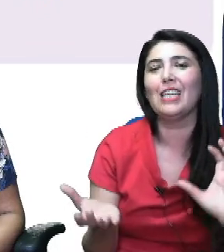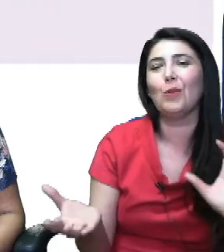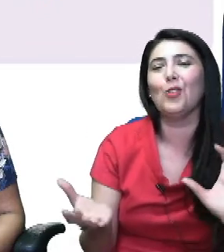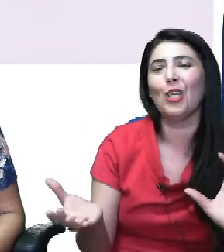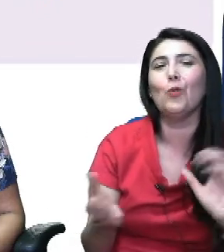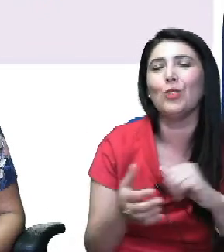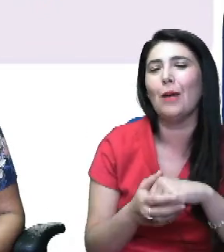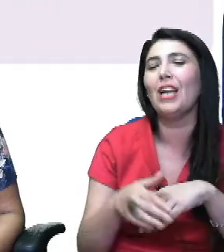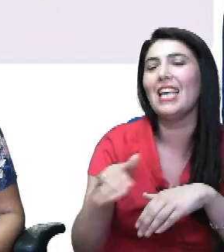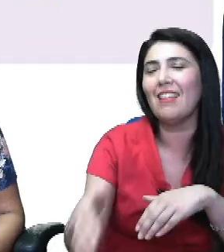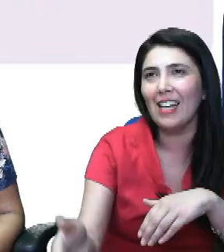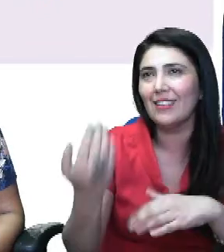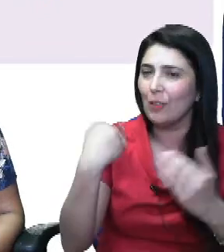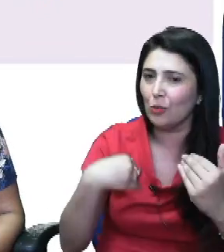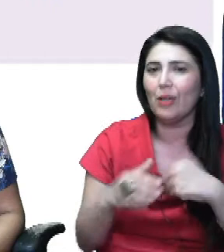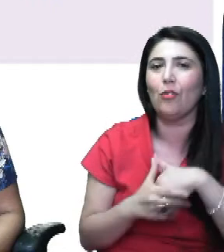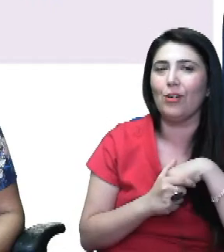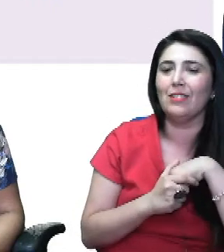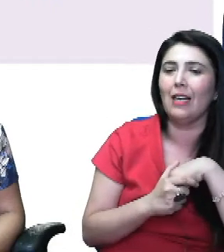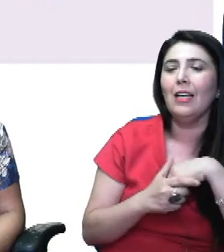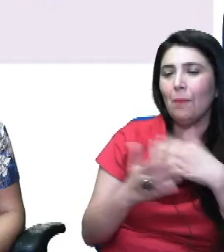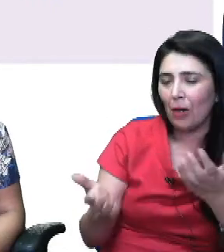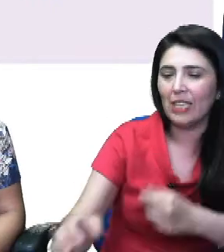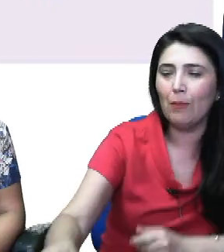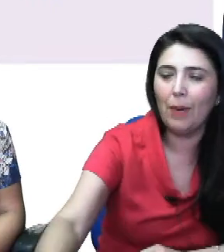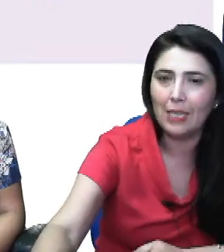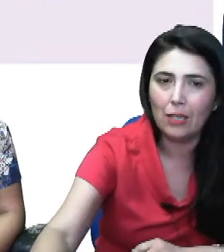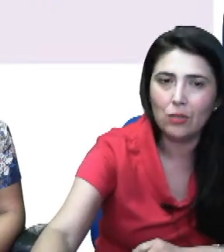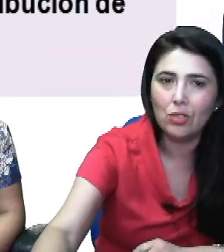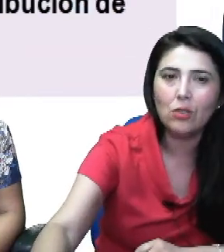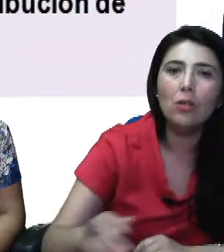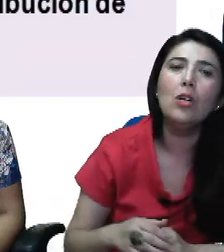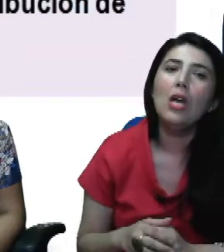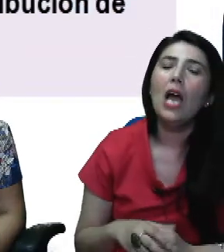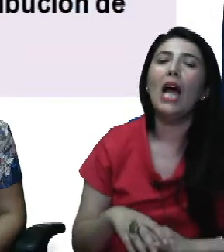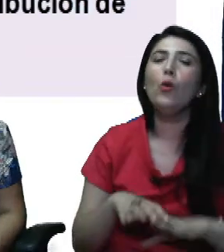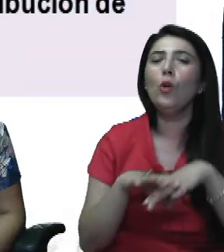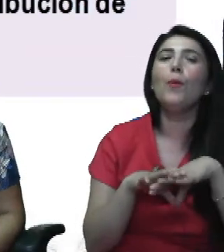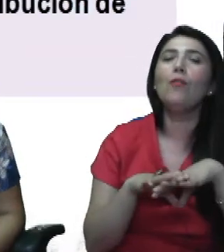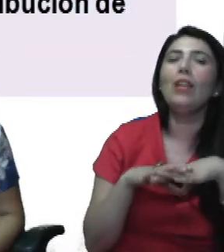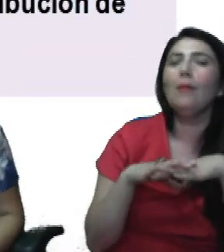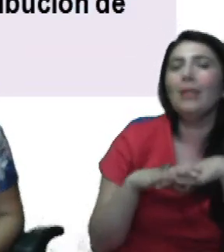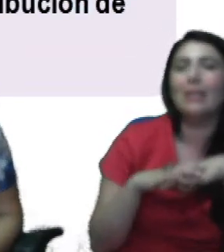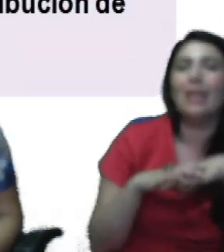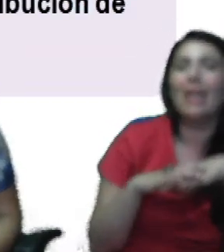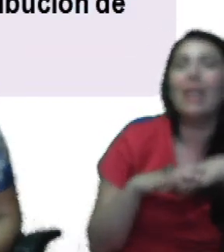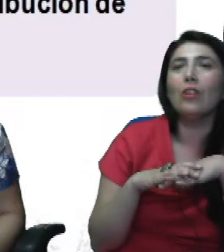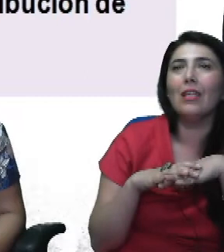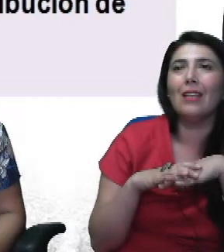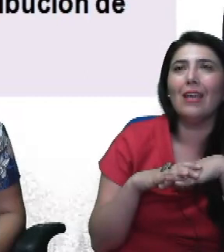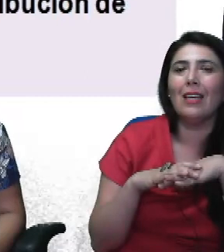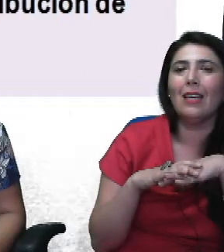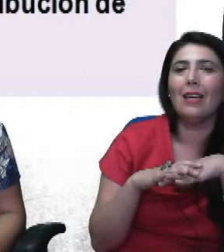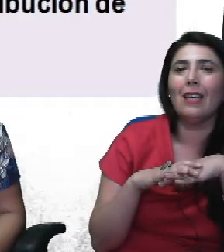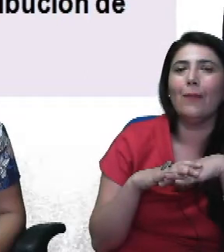la expresión que es usada por la guía del IAS, que es nuestro marco referencial para lo que estamos planteando, ¿cierto? Algunos problemas en el